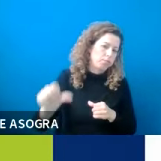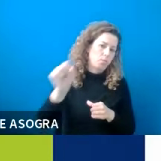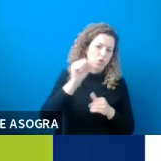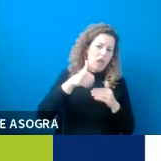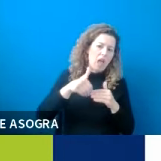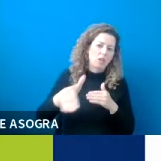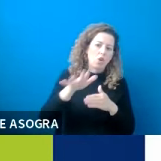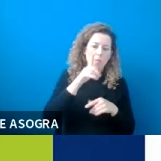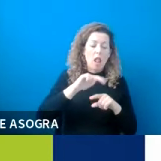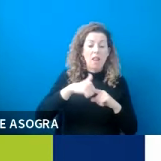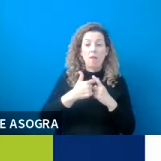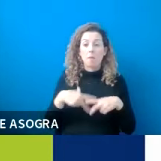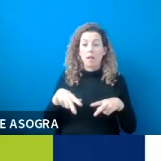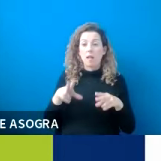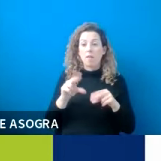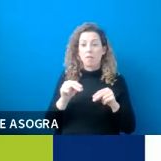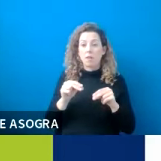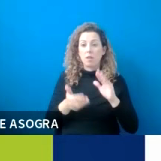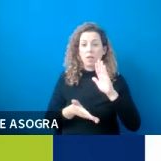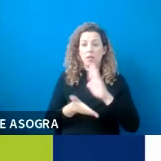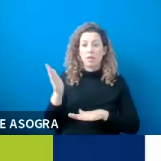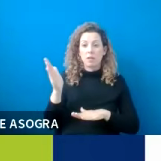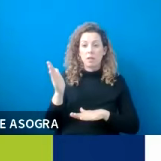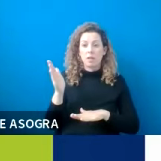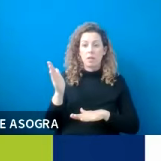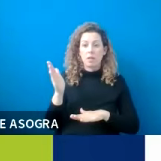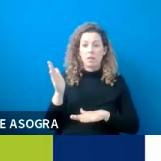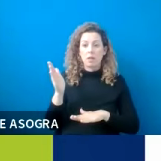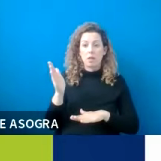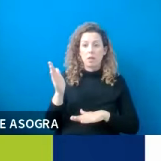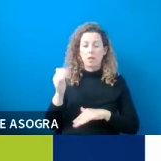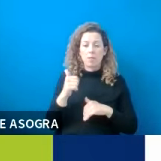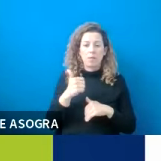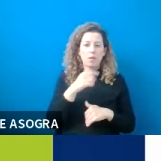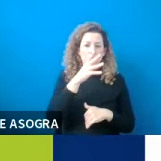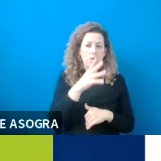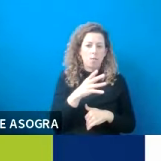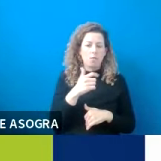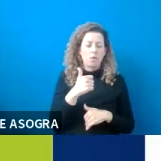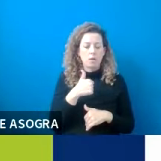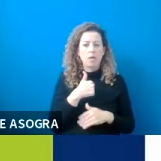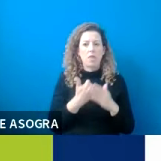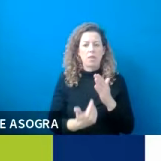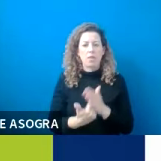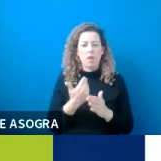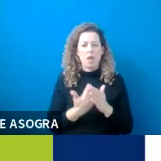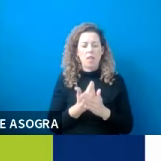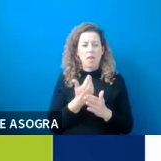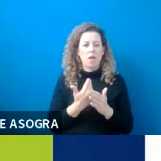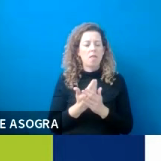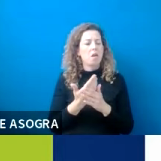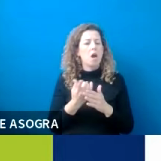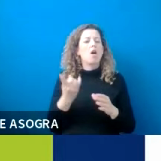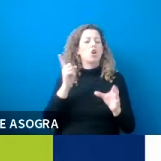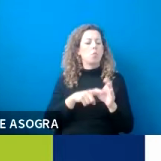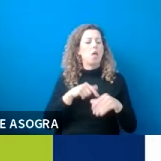familias cuando se vayan de aquí con 6 años ya sean las familias con unas herramientas buenas incorporadas en su día a día que sepan resolver